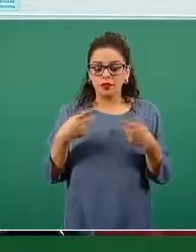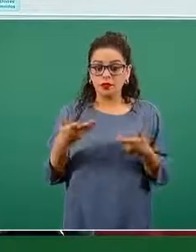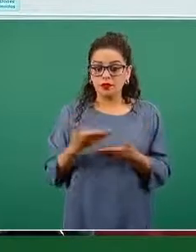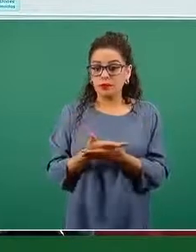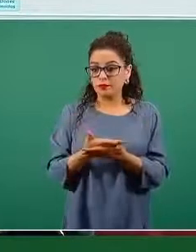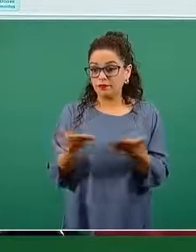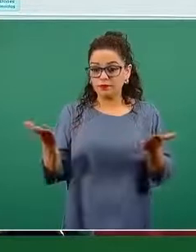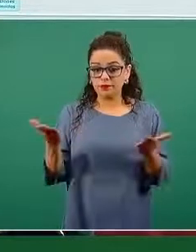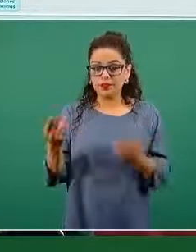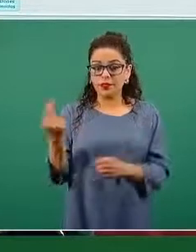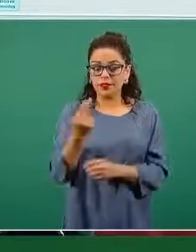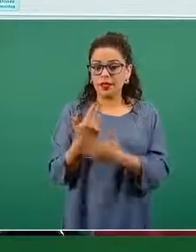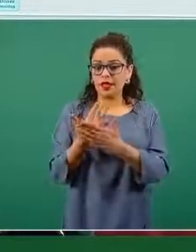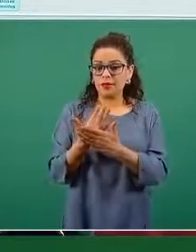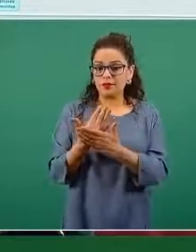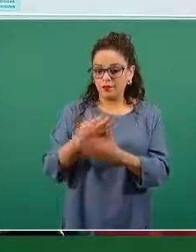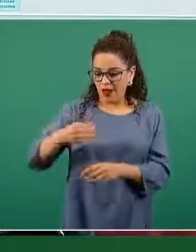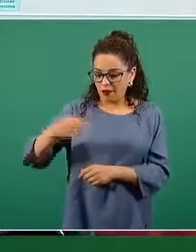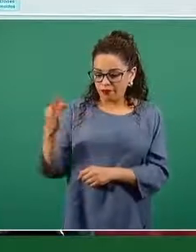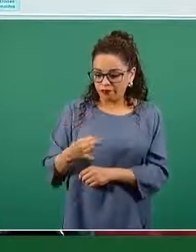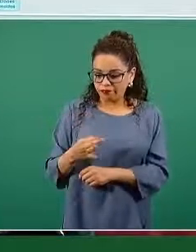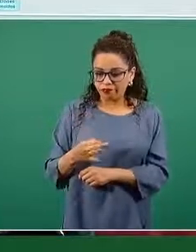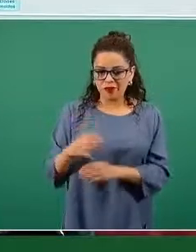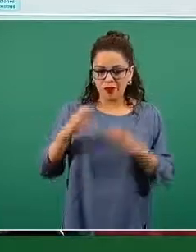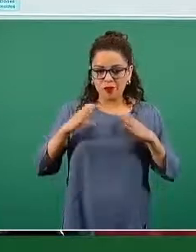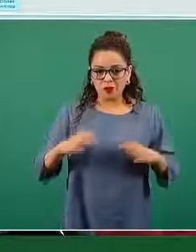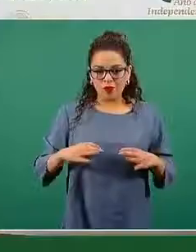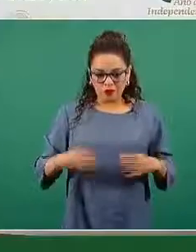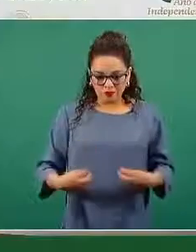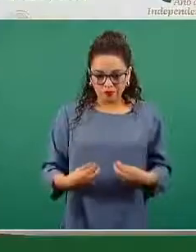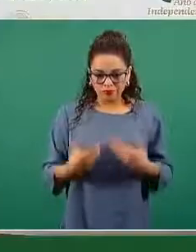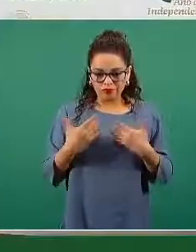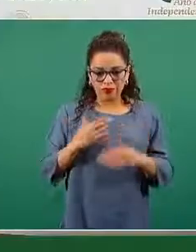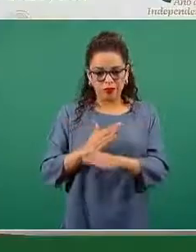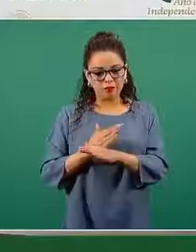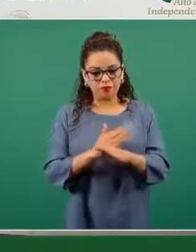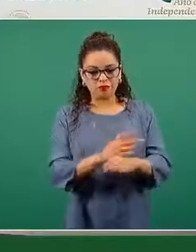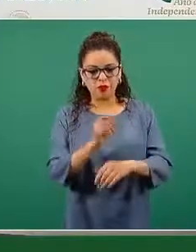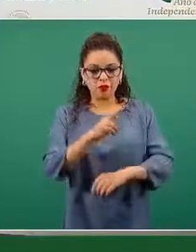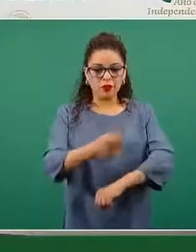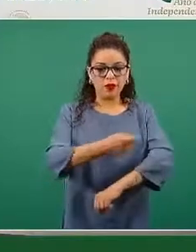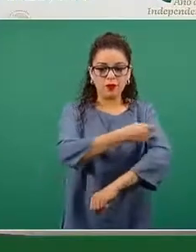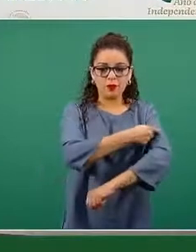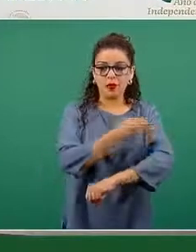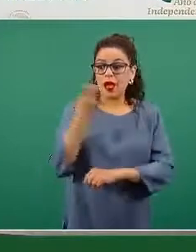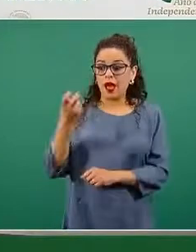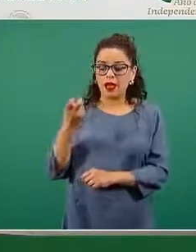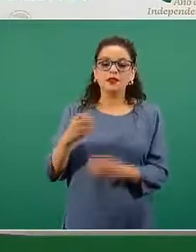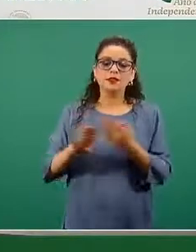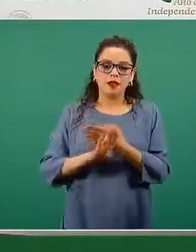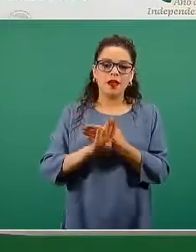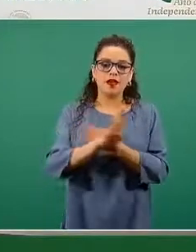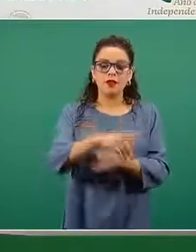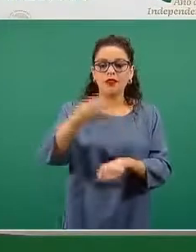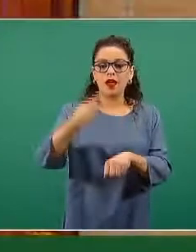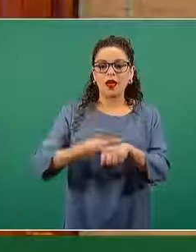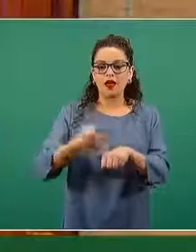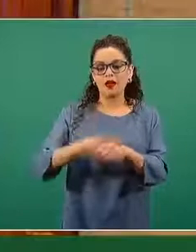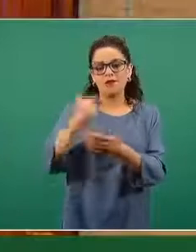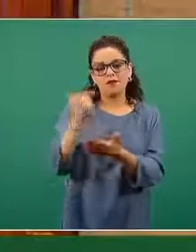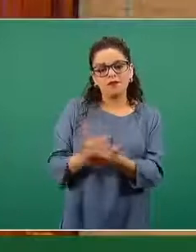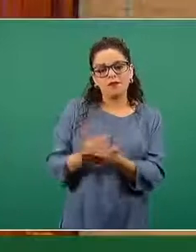ya la efectividad de la vacuna y que por lo tanto, pues obviamente estas personas no puedan enfermar gravemente, no